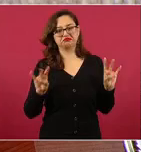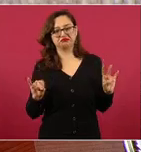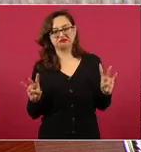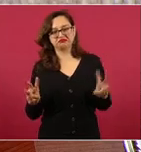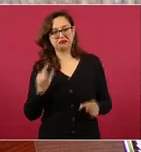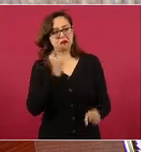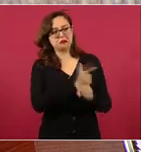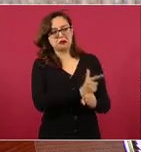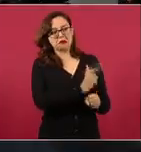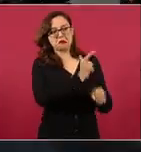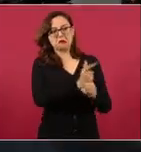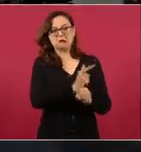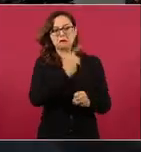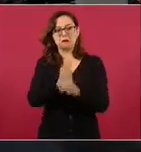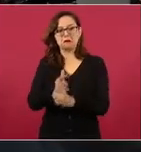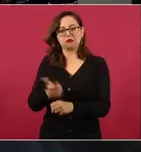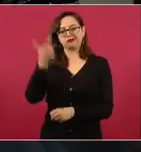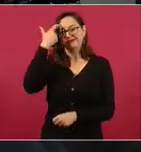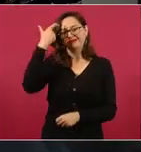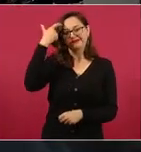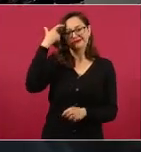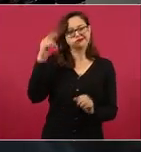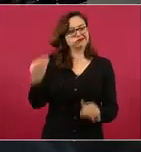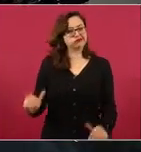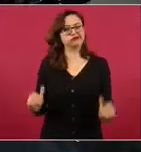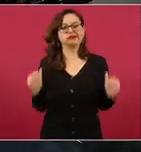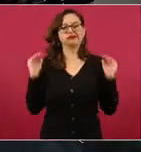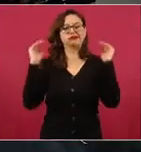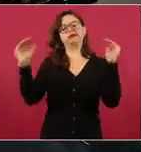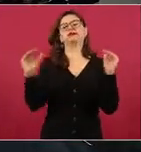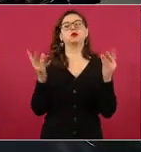consciente, mucho, muy consciente.